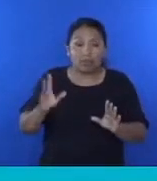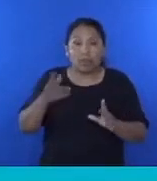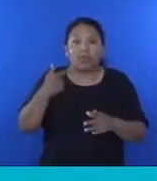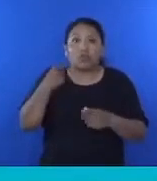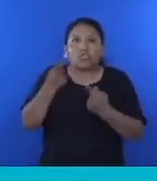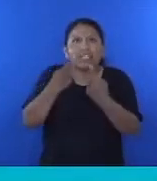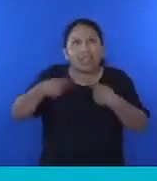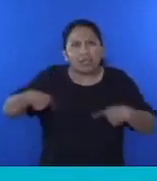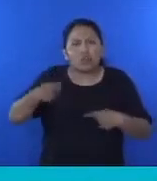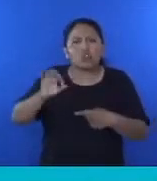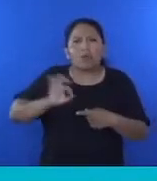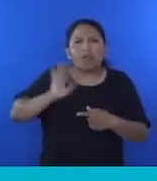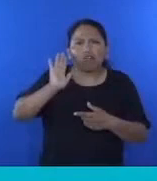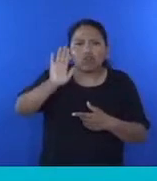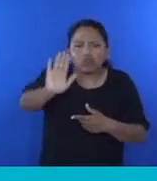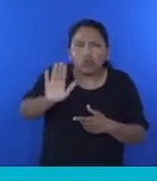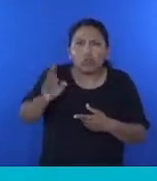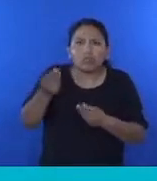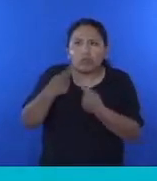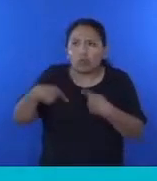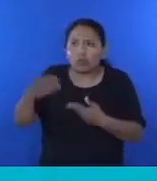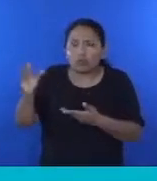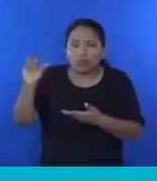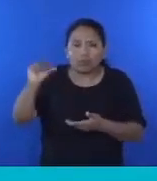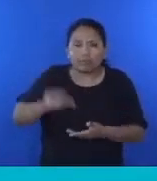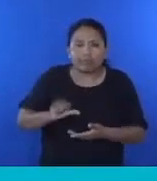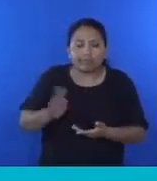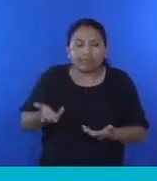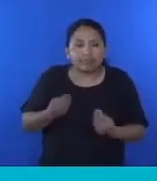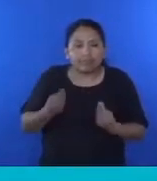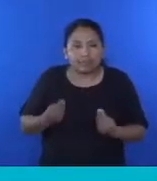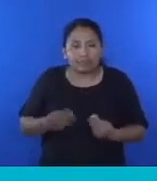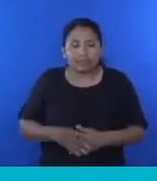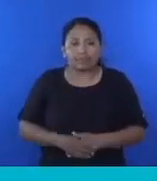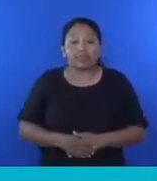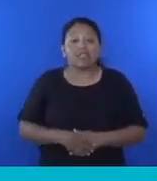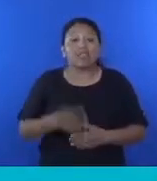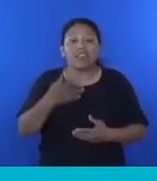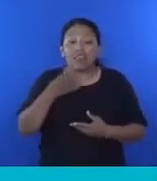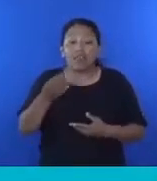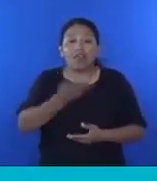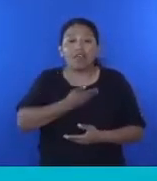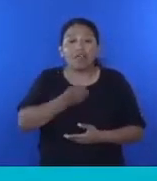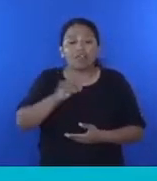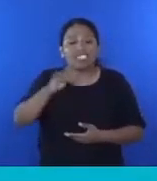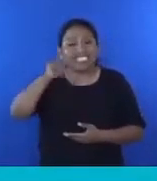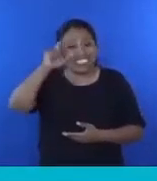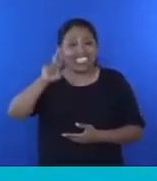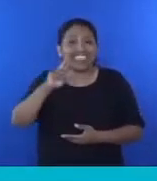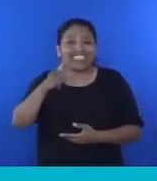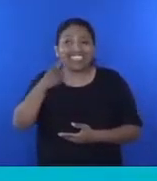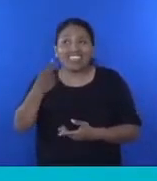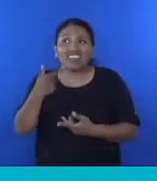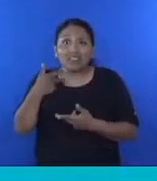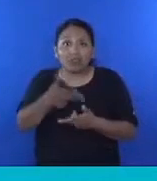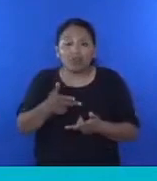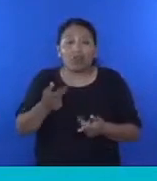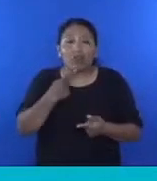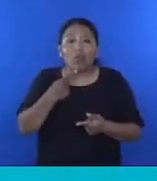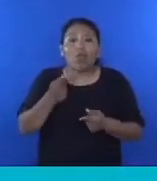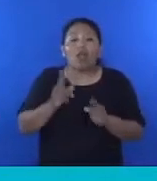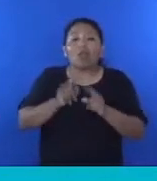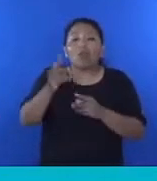previstos recursos y esos recursos finalmente no vienen. Y también es cierto lo que acaba de decir el diputado Forcheri, tampoco va a recibir la provincia de Buenos